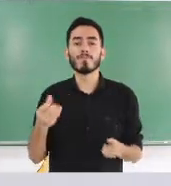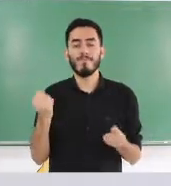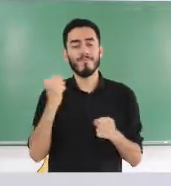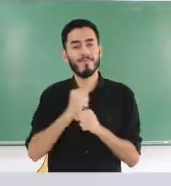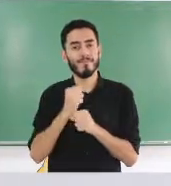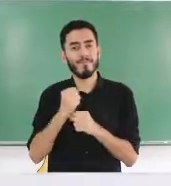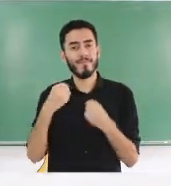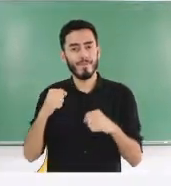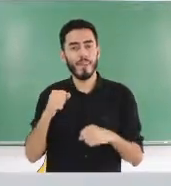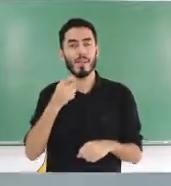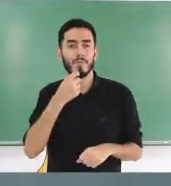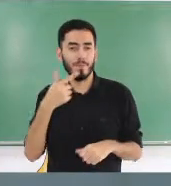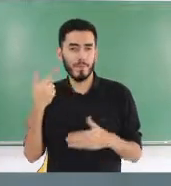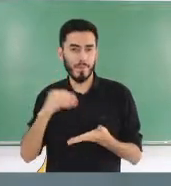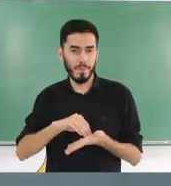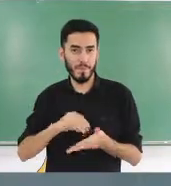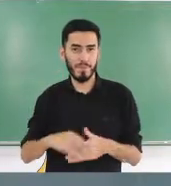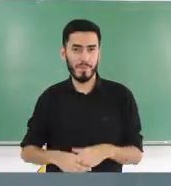ejemplos más.